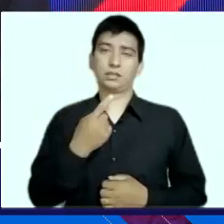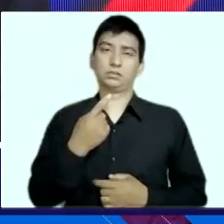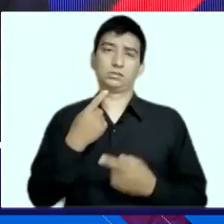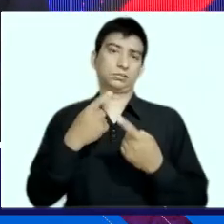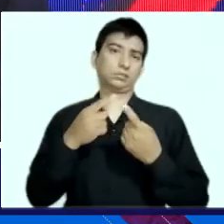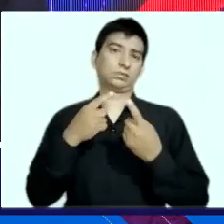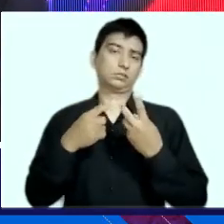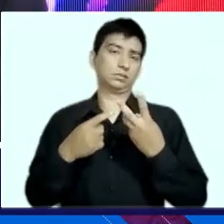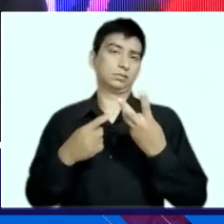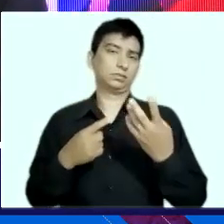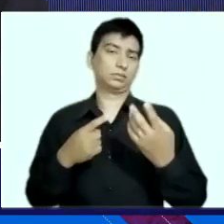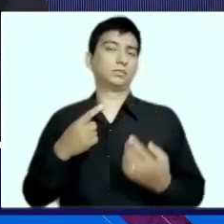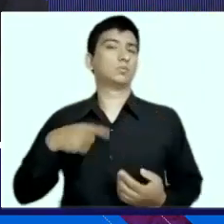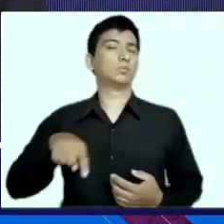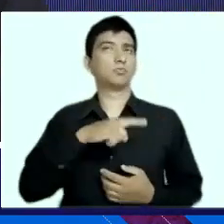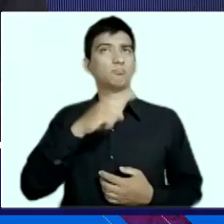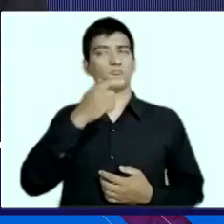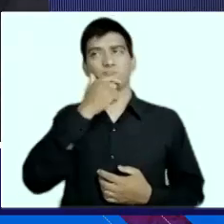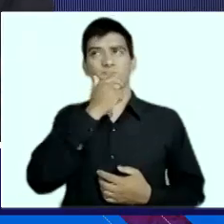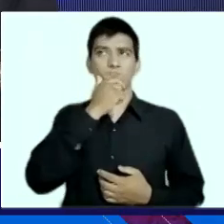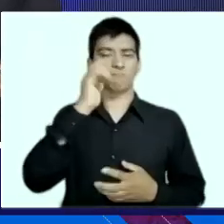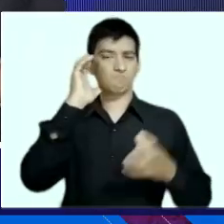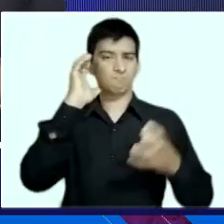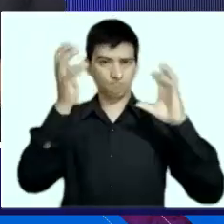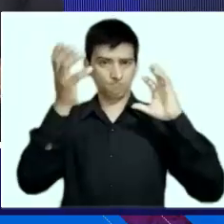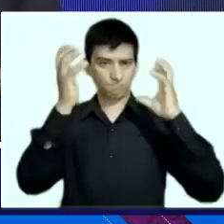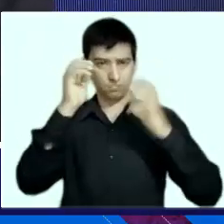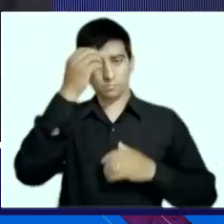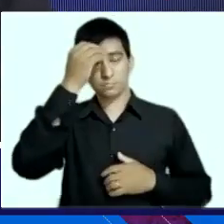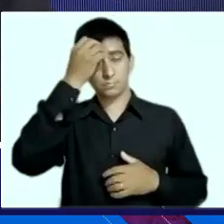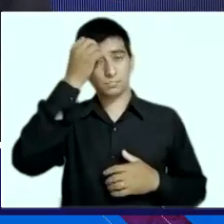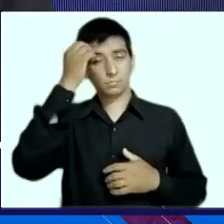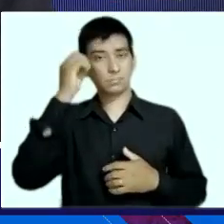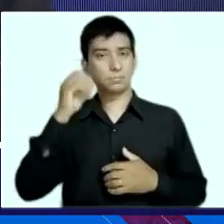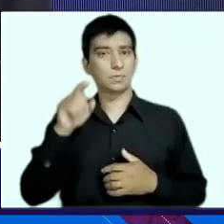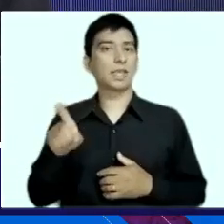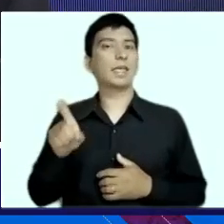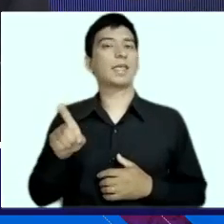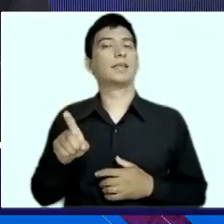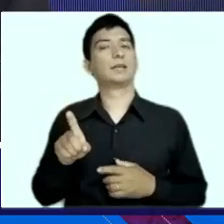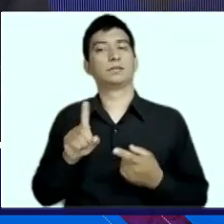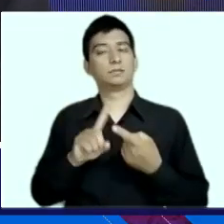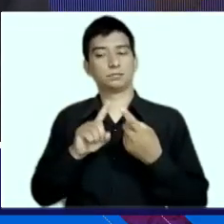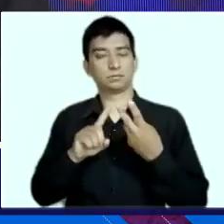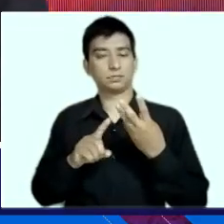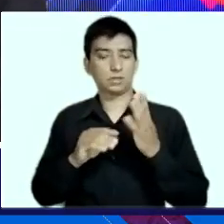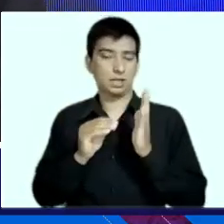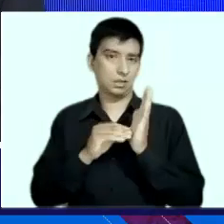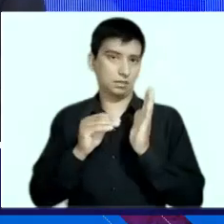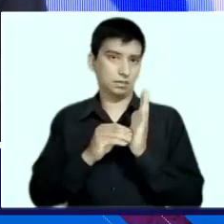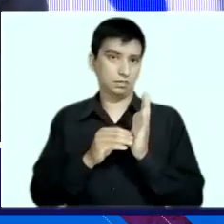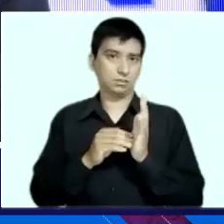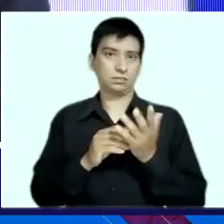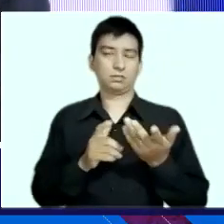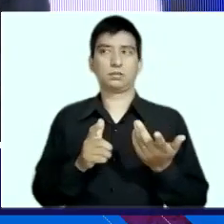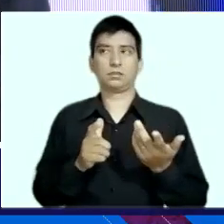ayudaron un poco a construir también allí todo este circuito que involucra a los clubes, a los